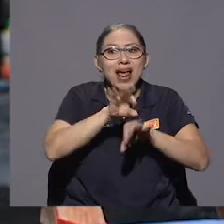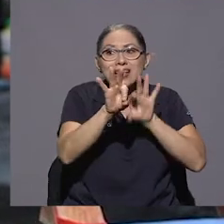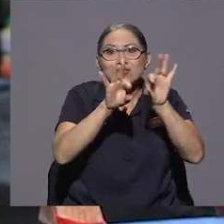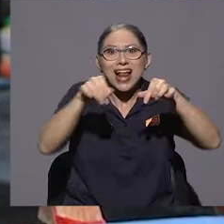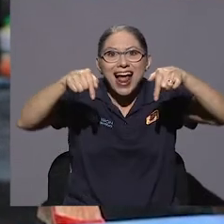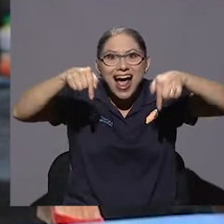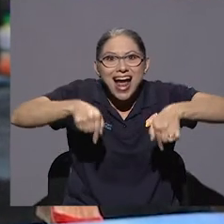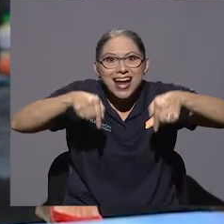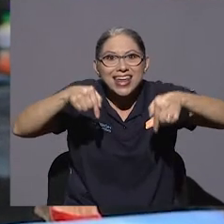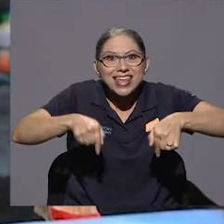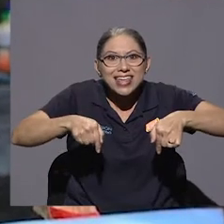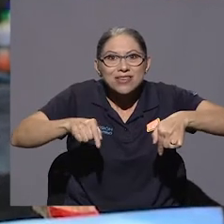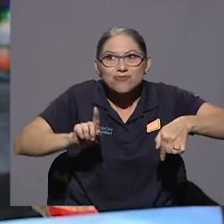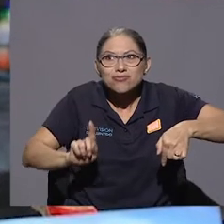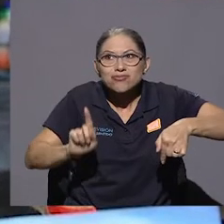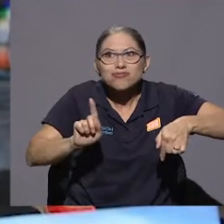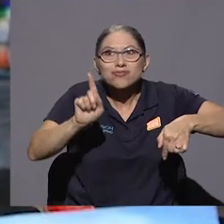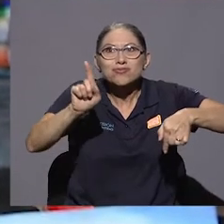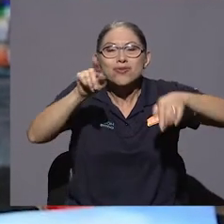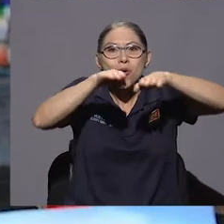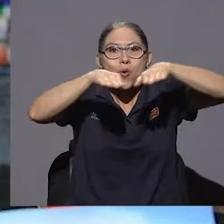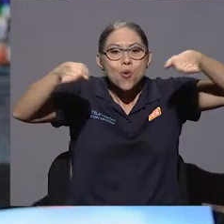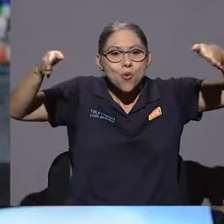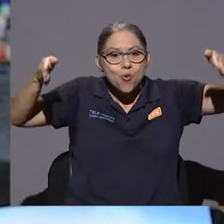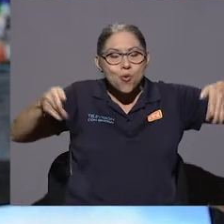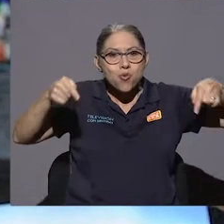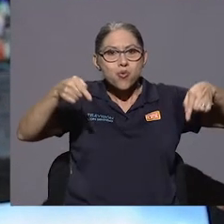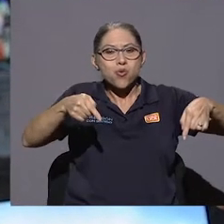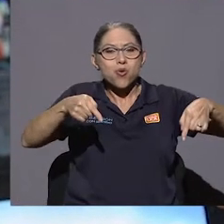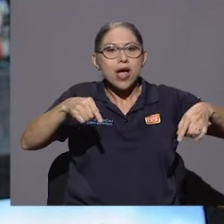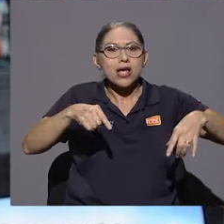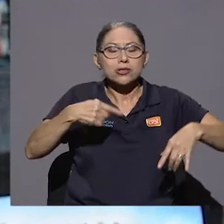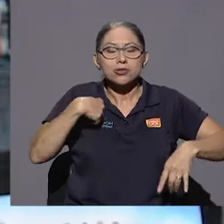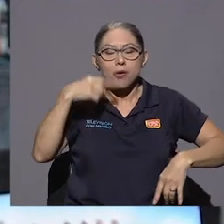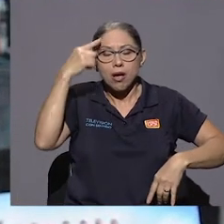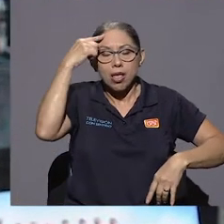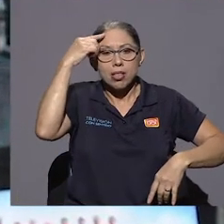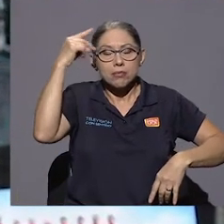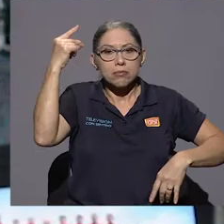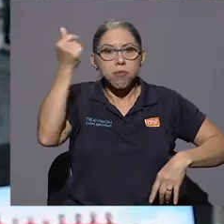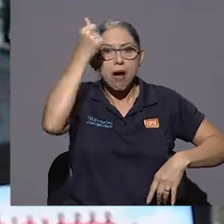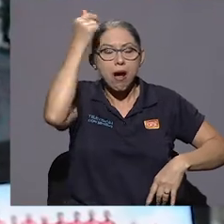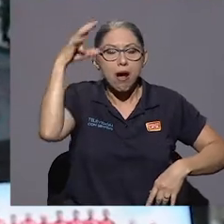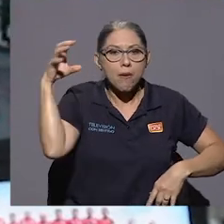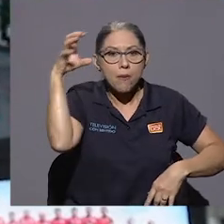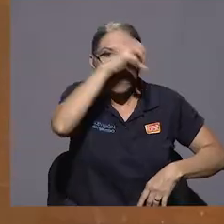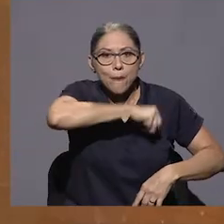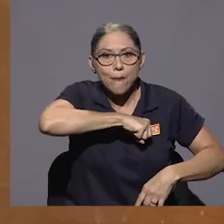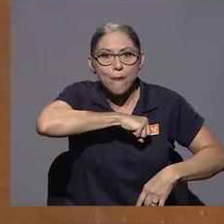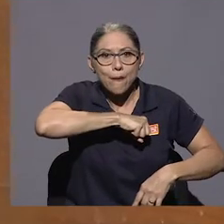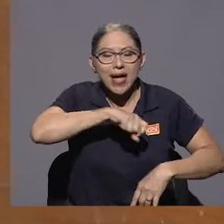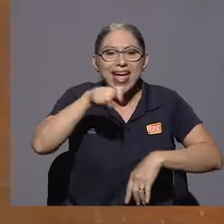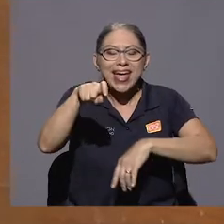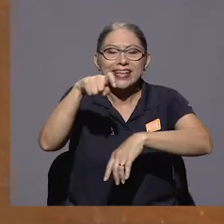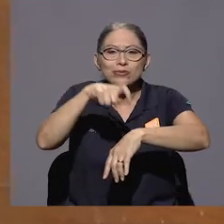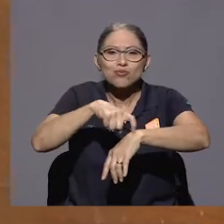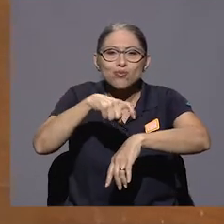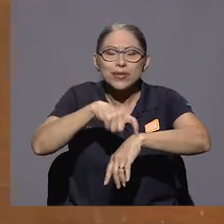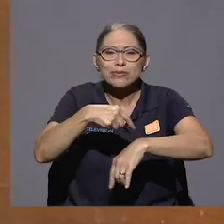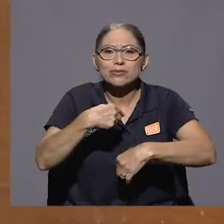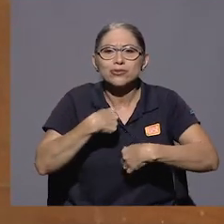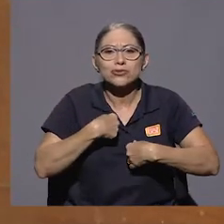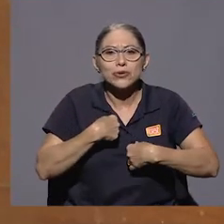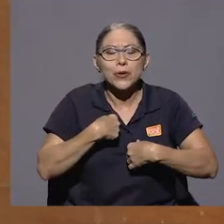en la tarima. Y en ese momento hubo una sensación de